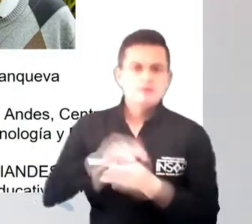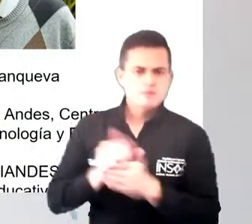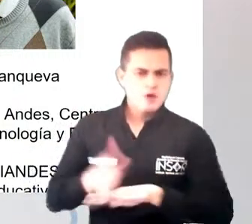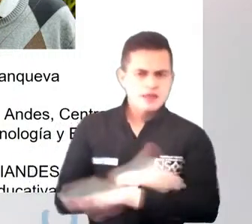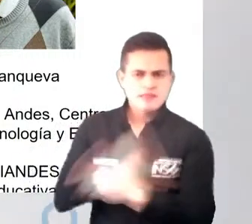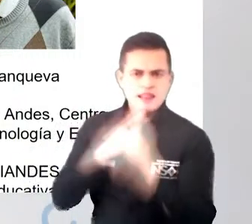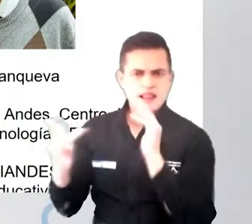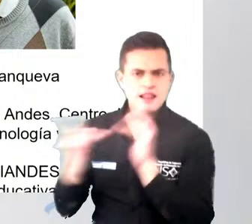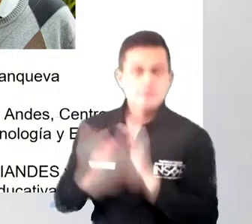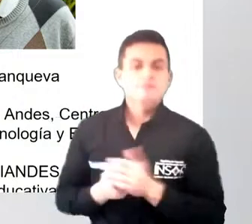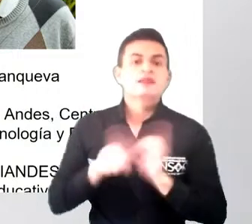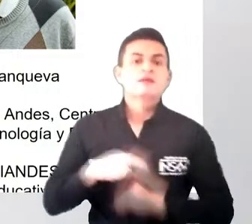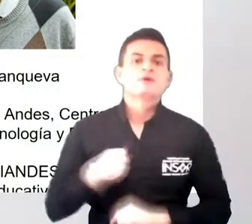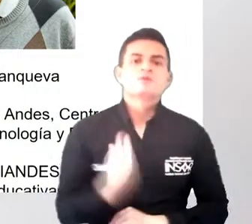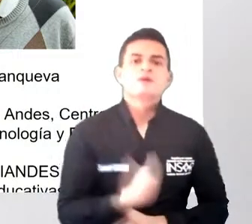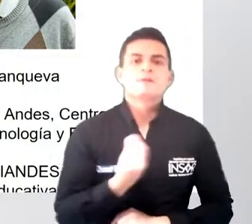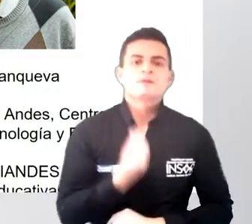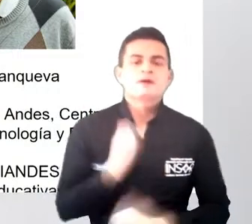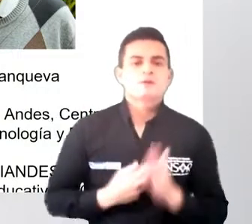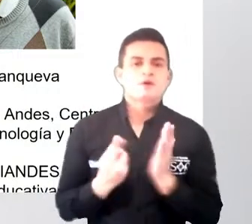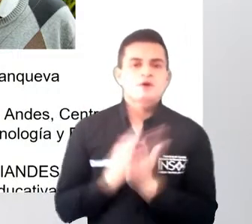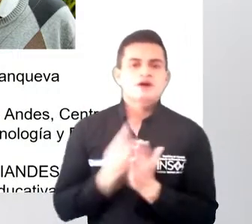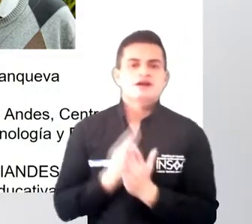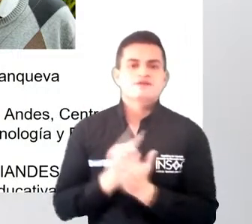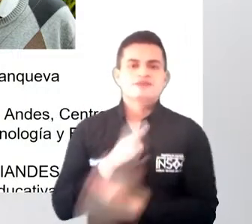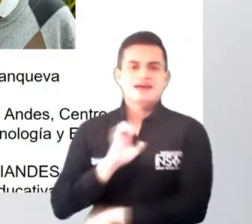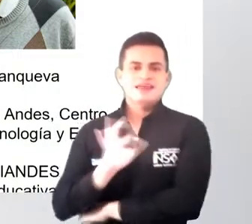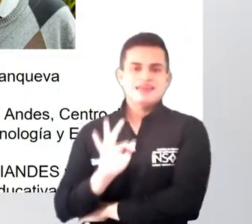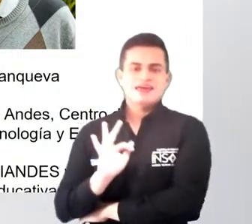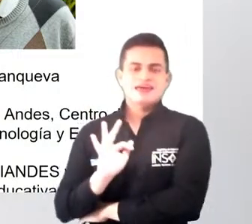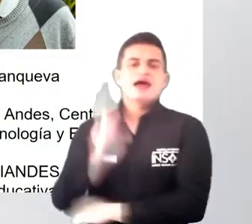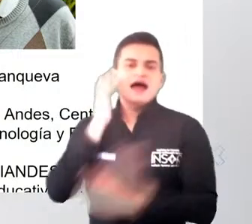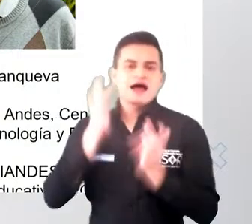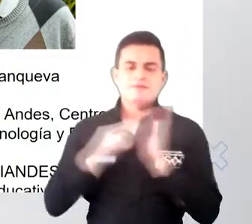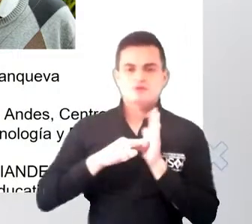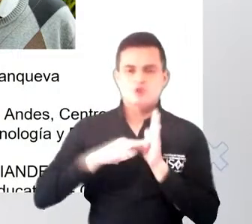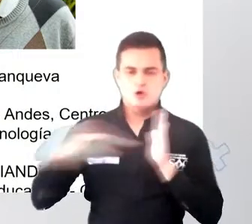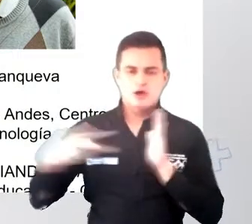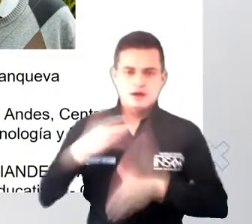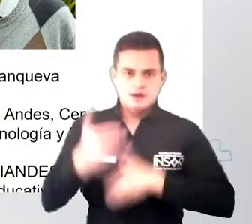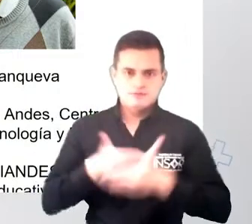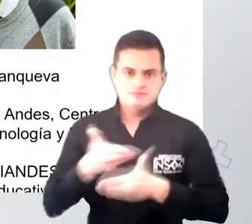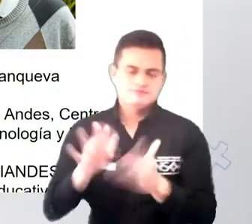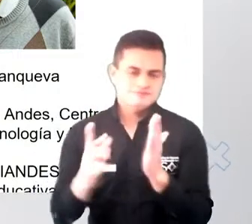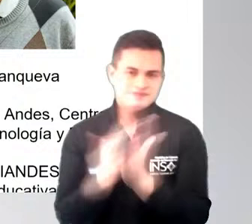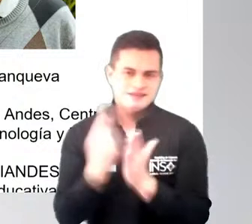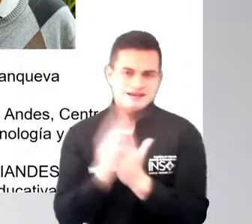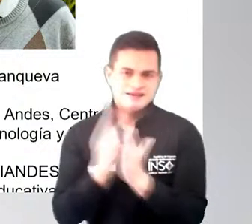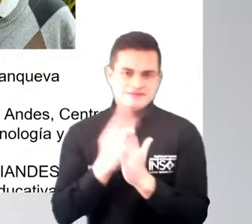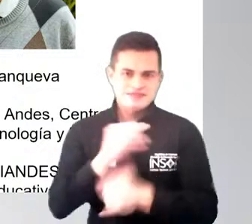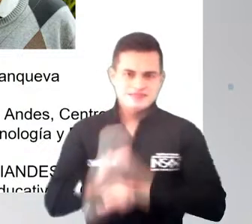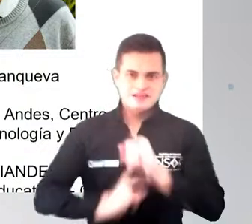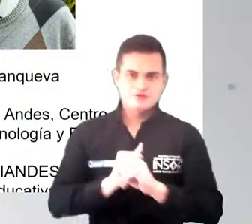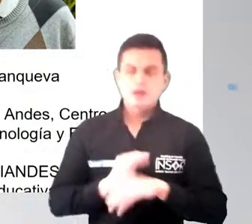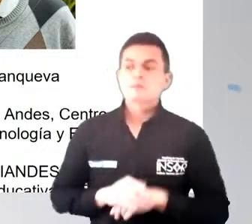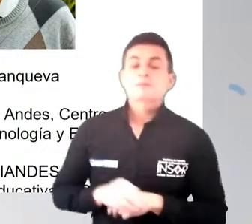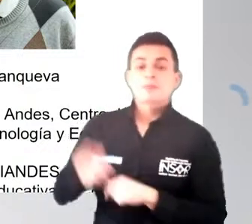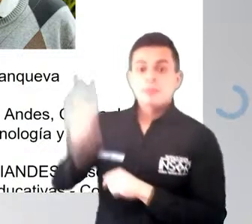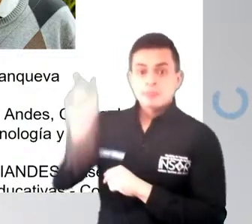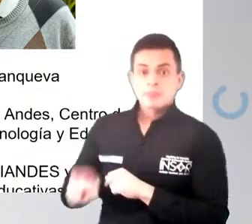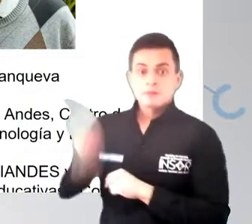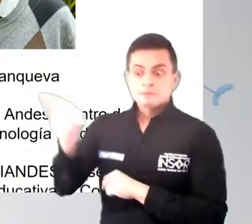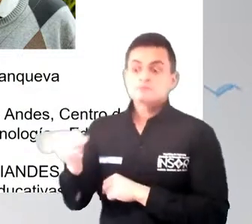miembro de la revista ETE, Educational Technology and Higher Education, en el cual él y otros colegas nos